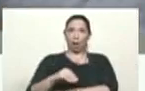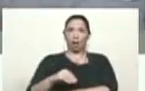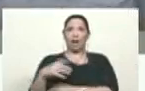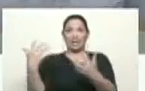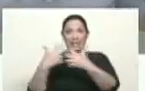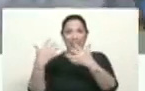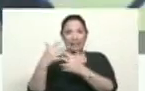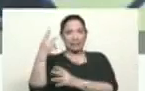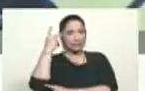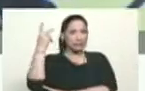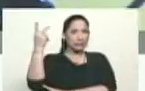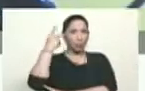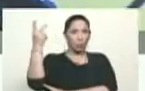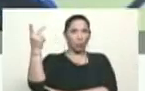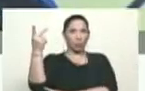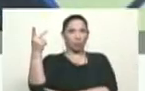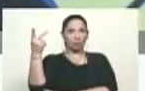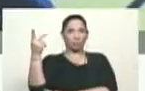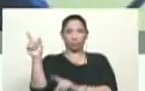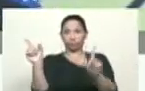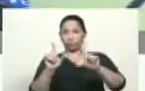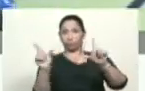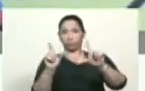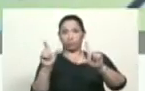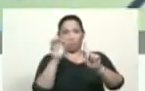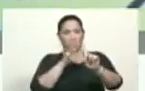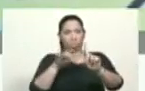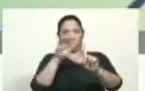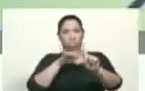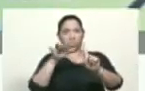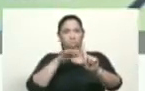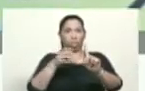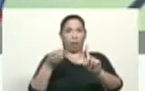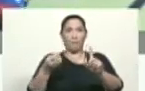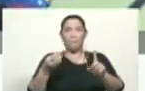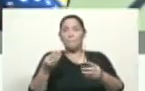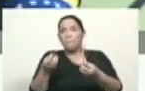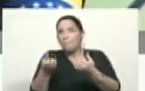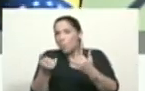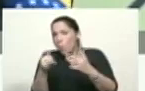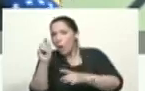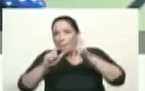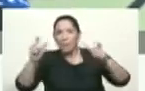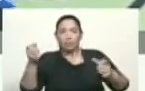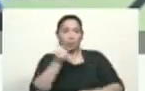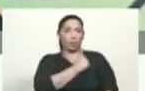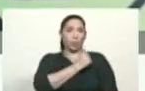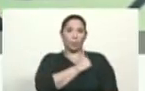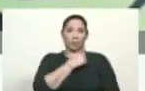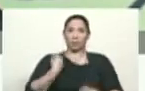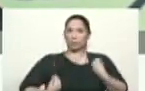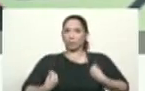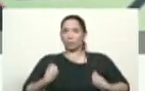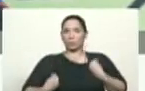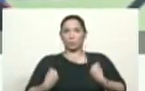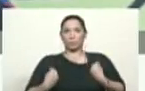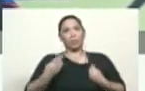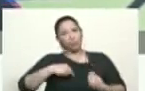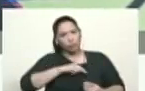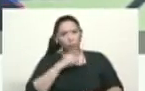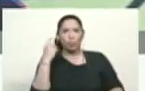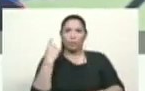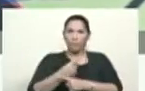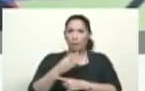psicológica, mediática, y muchos compatriotas se angustian. Tenemos que mantener la calma, tenemos que mantenernos